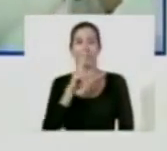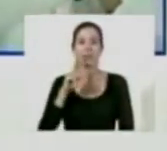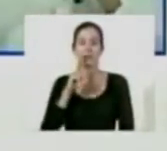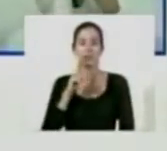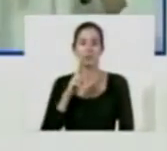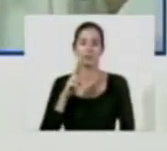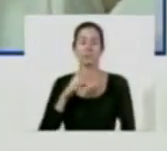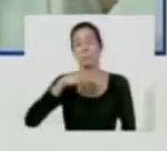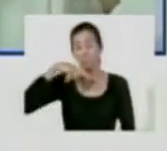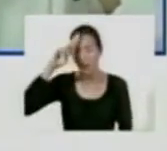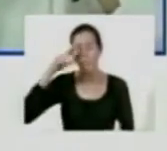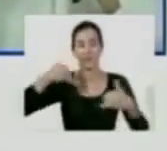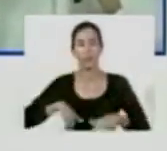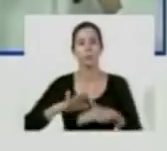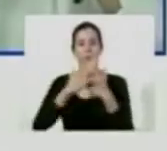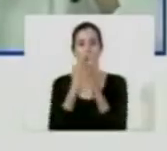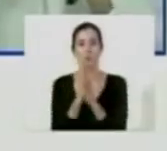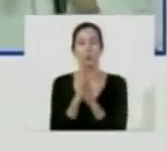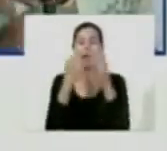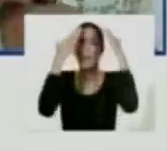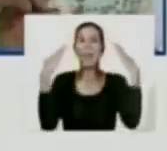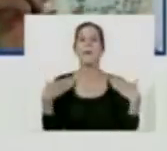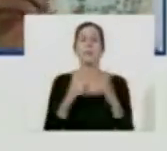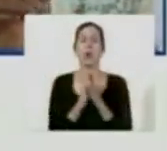Pastora nos siga acompañando siempre.